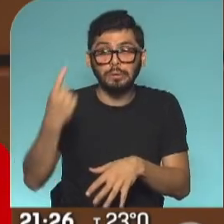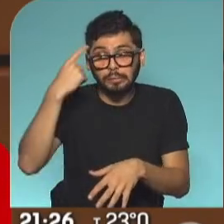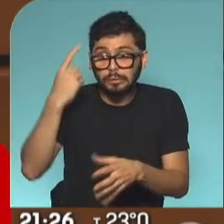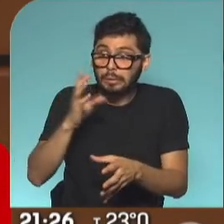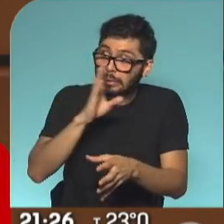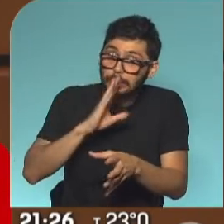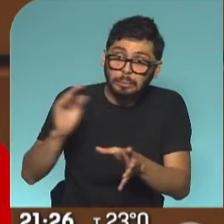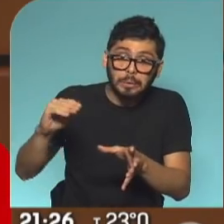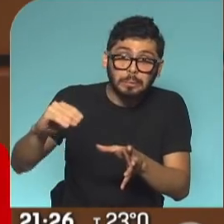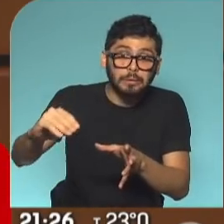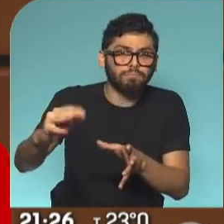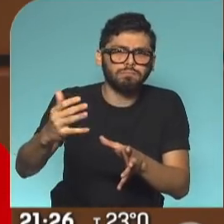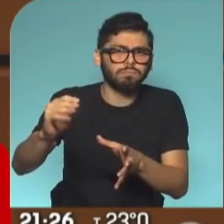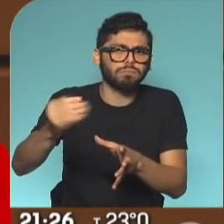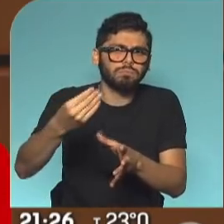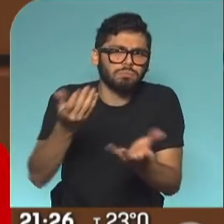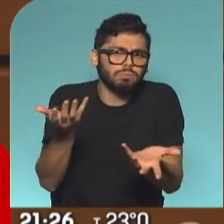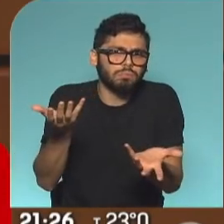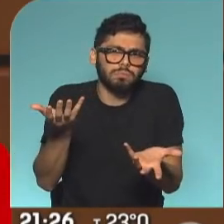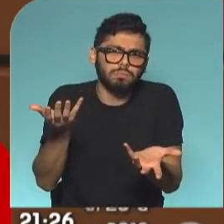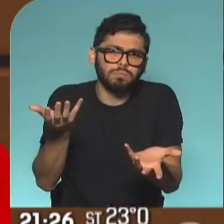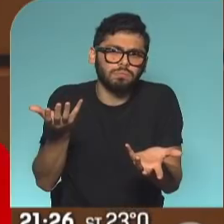más. No da para mucho más.